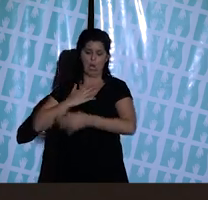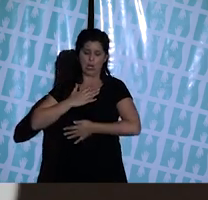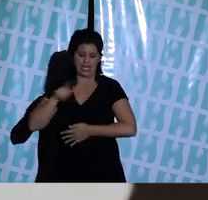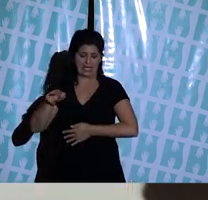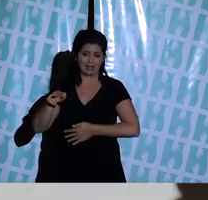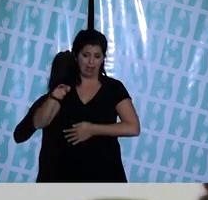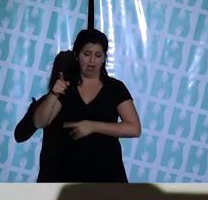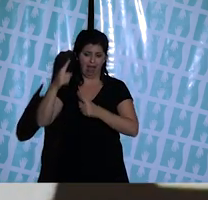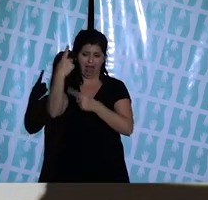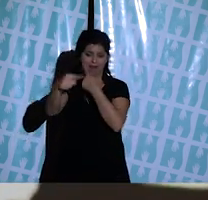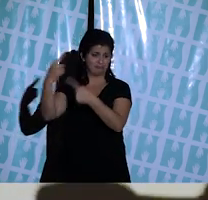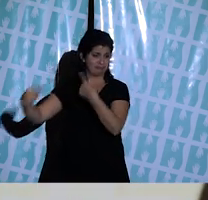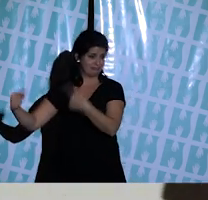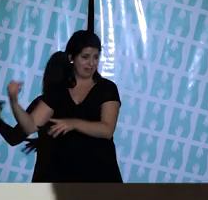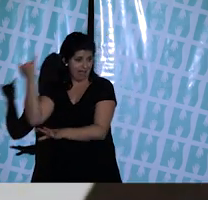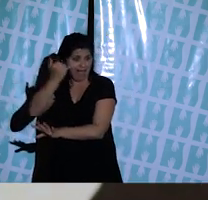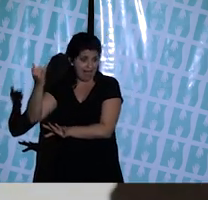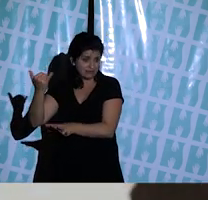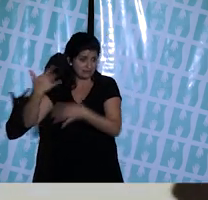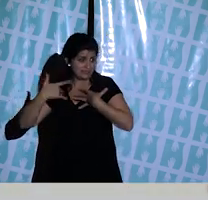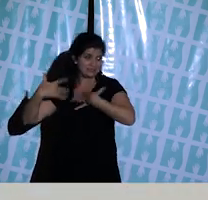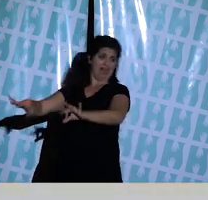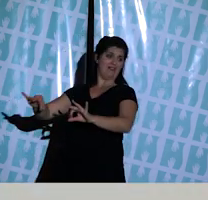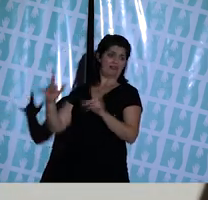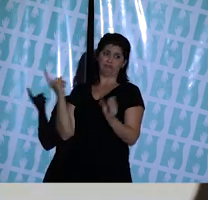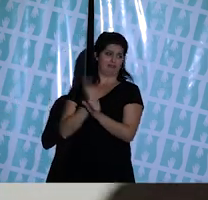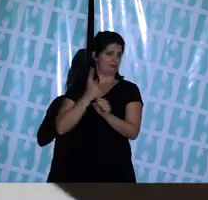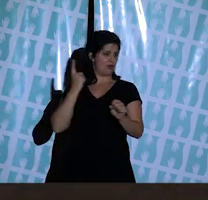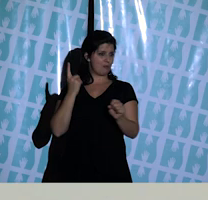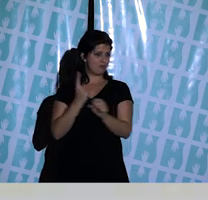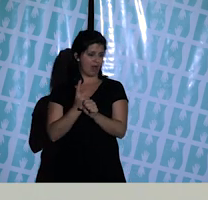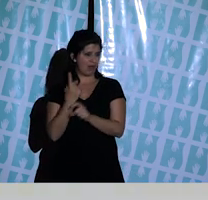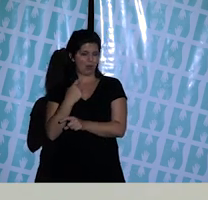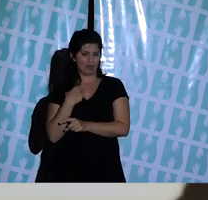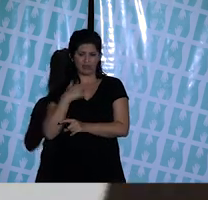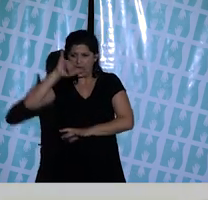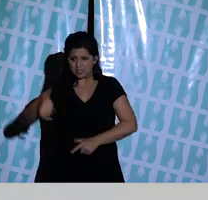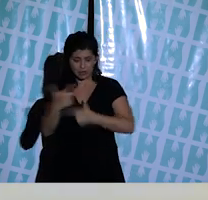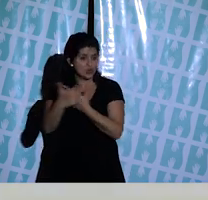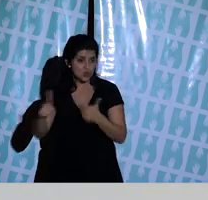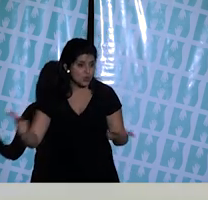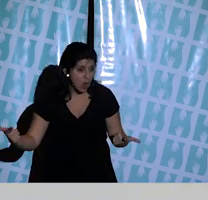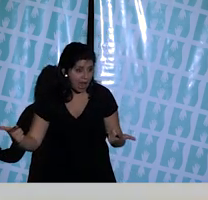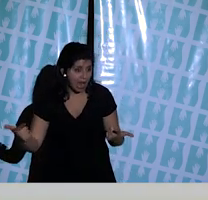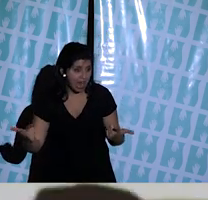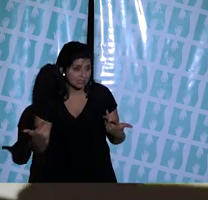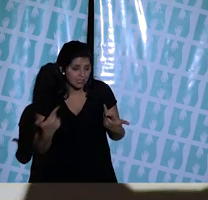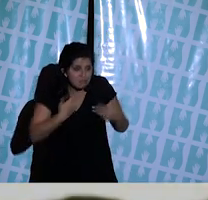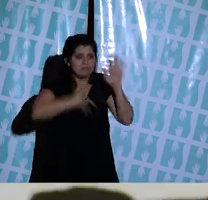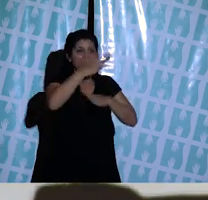eso. Bueno, mientras más te resistes de eso, peor es. Es lo que vimos anteriormente. Más expuesto a una adicción estás.